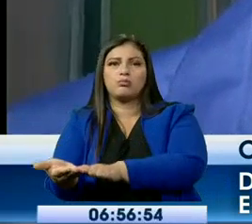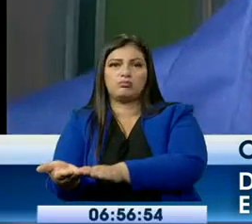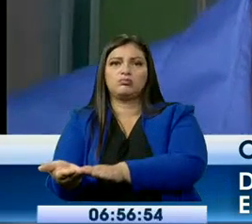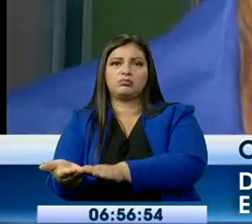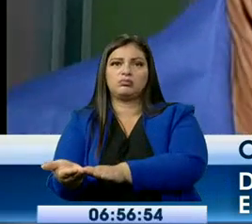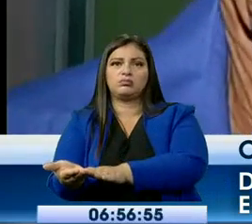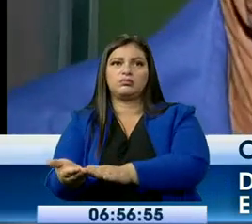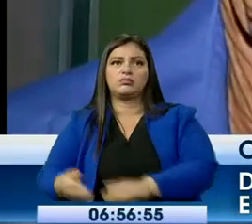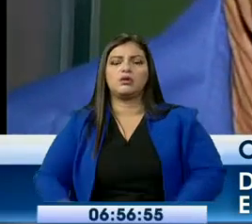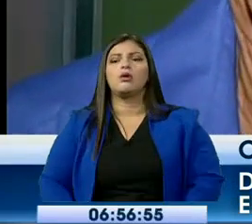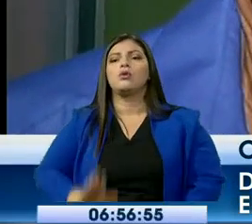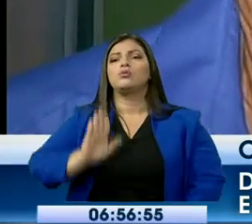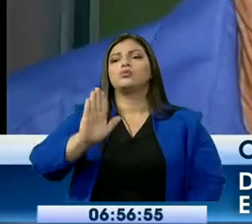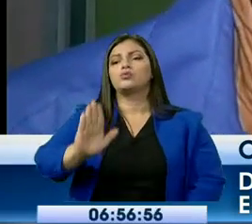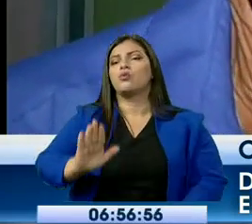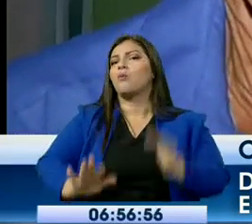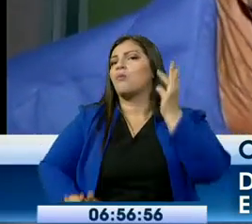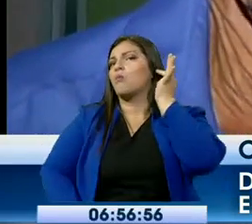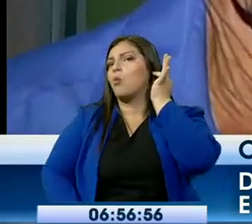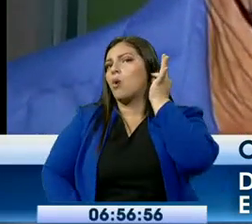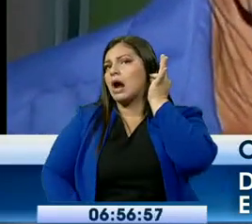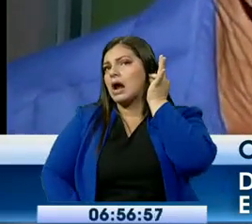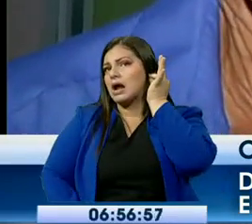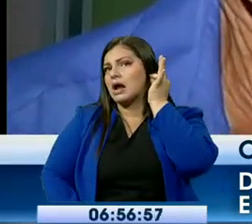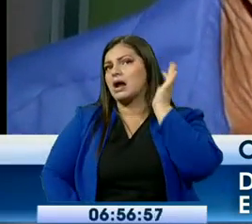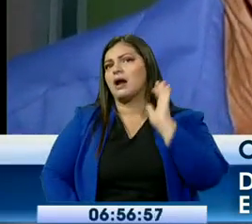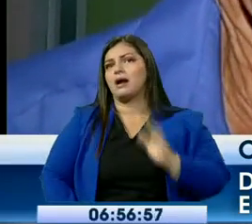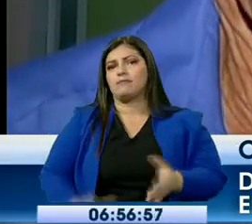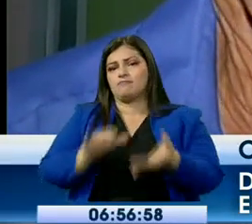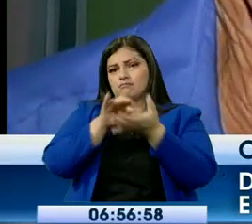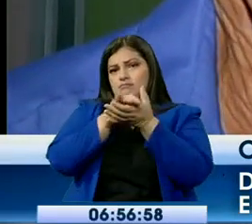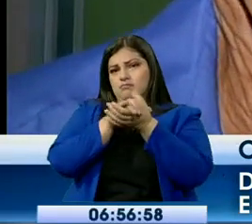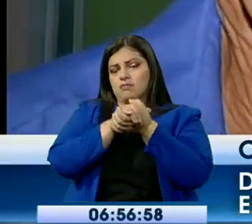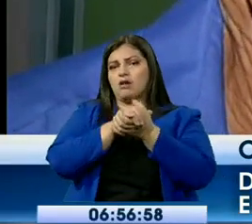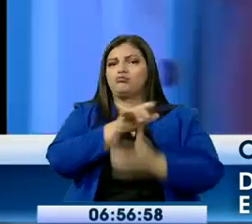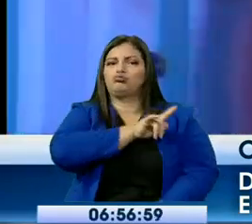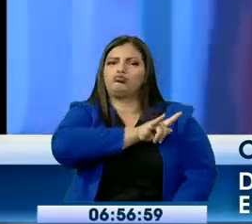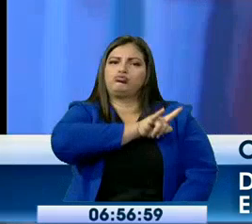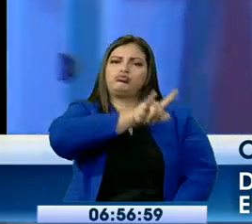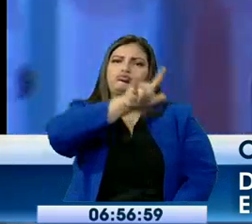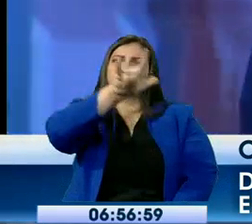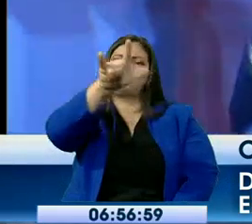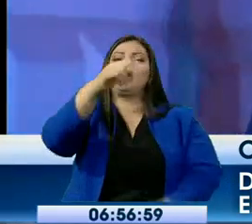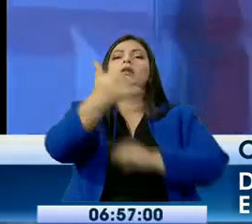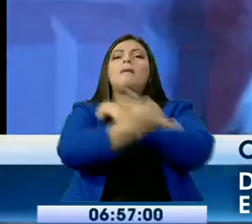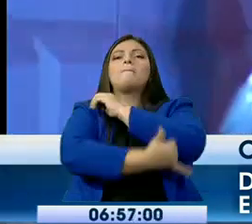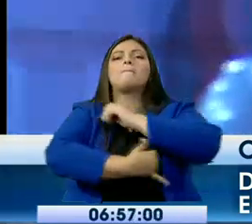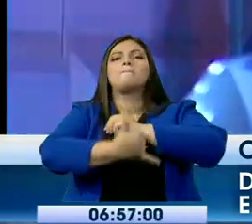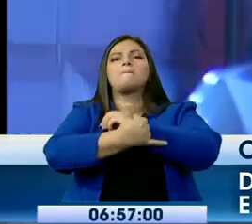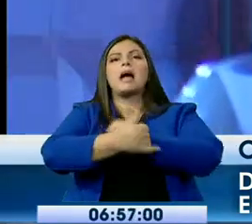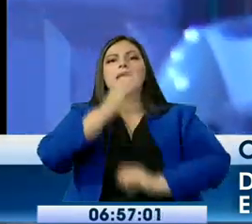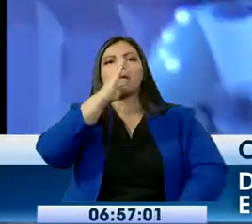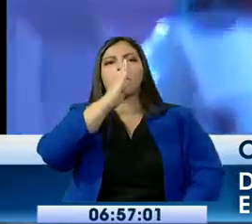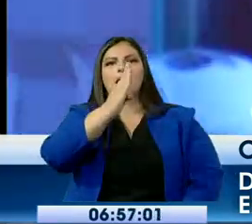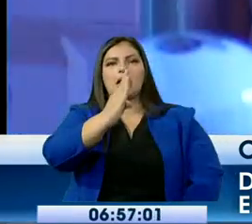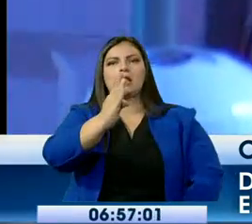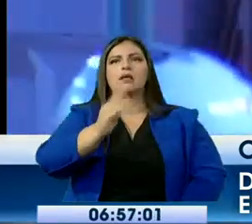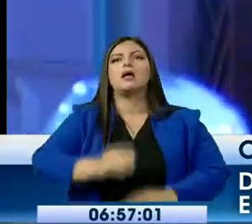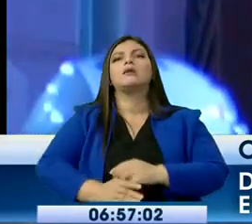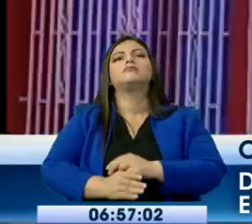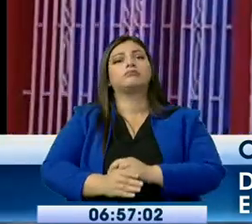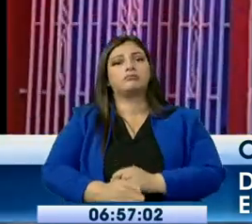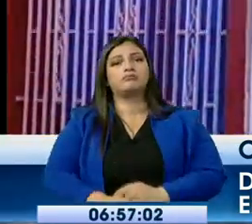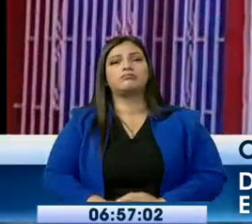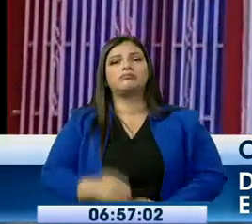a Bélgica, ya, y un hijo que vive en Quito, ya mismo viene. La víctima mortal es un